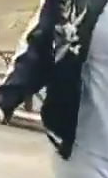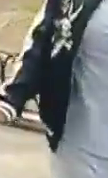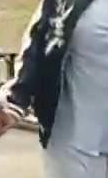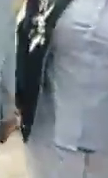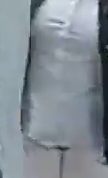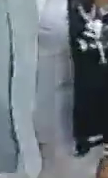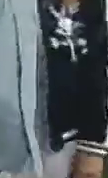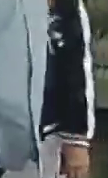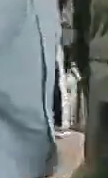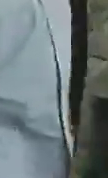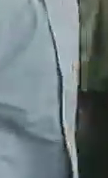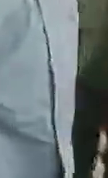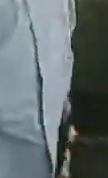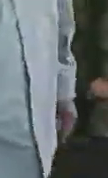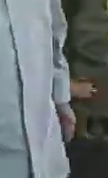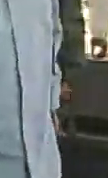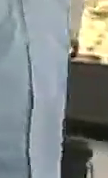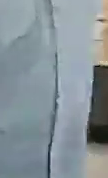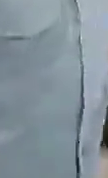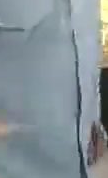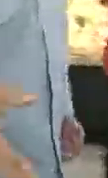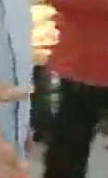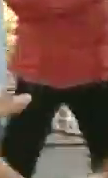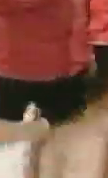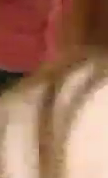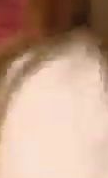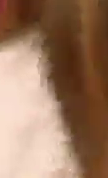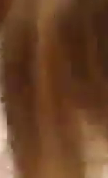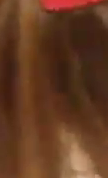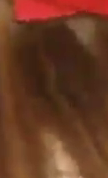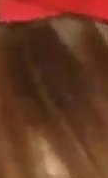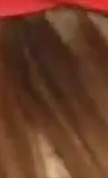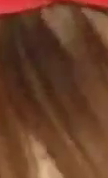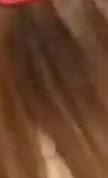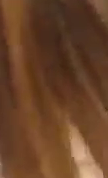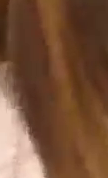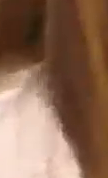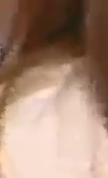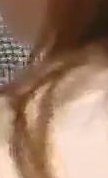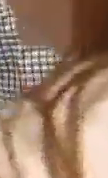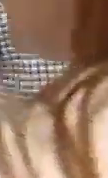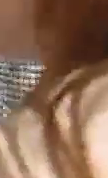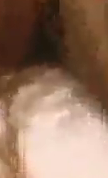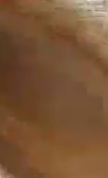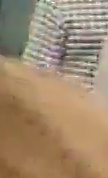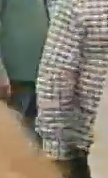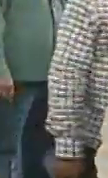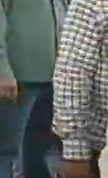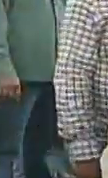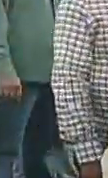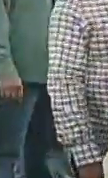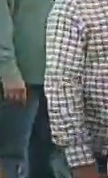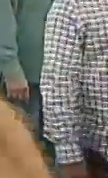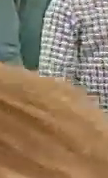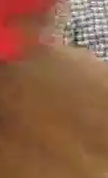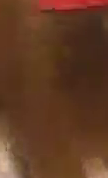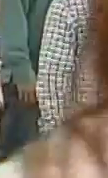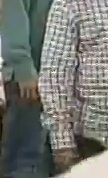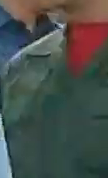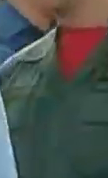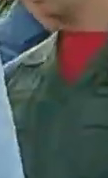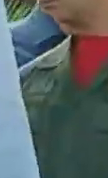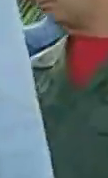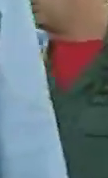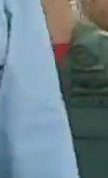primera combatiente, Cilia Flores, además de otras autoridades del gabinete ejecutivo, saludando allí a las personas que tienen